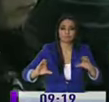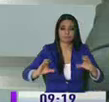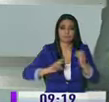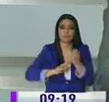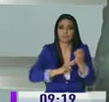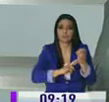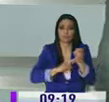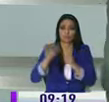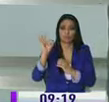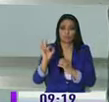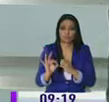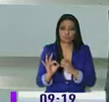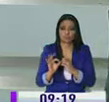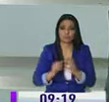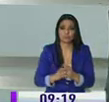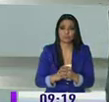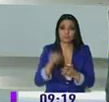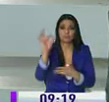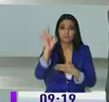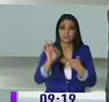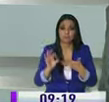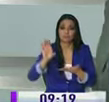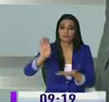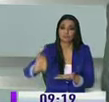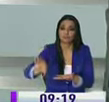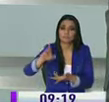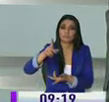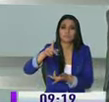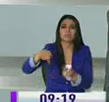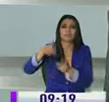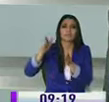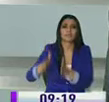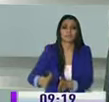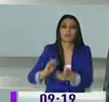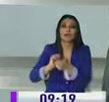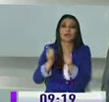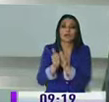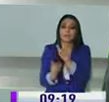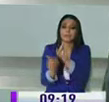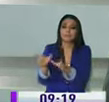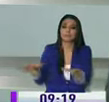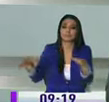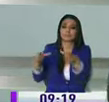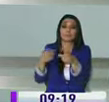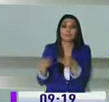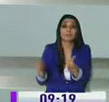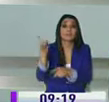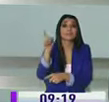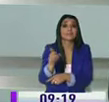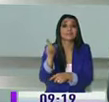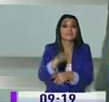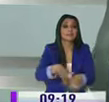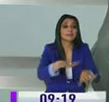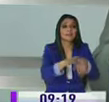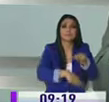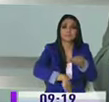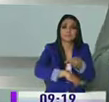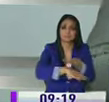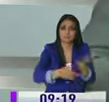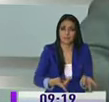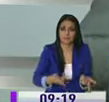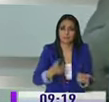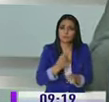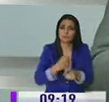y presupuestos se entregan los gobiernos seccionales por población pero también por necesidades básicas insatisfechas nuestro